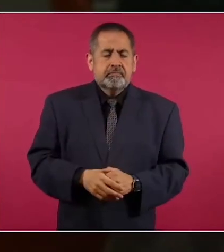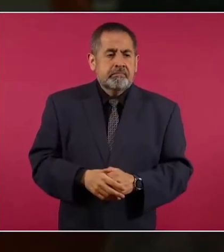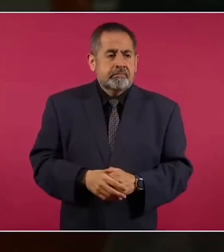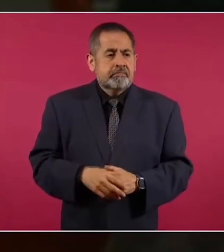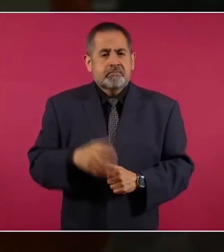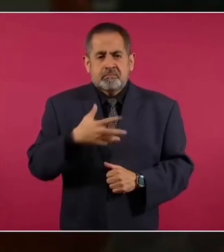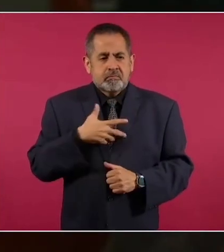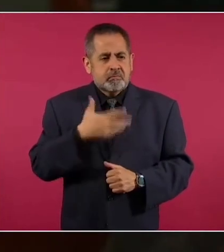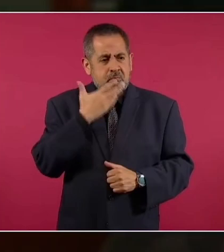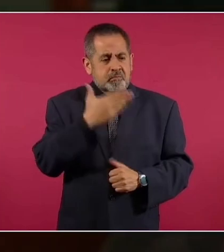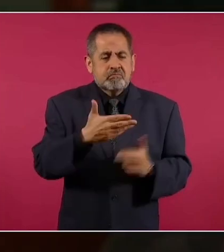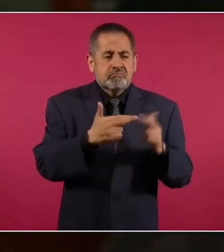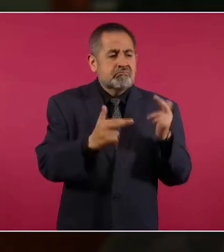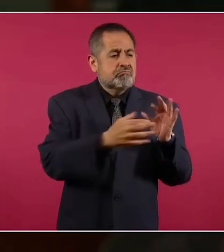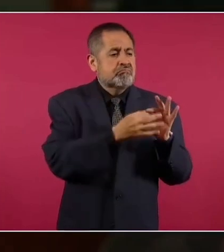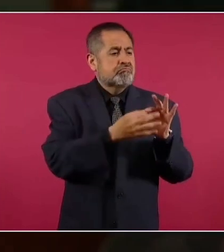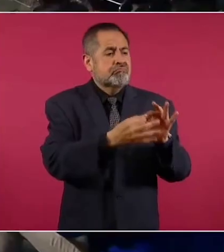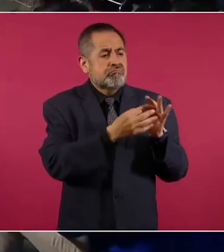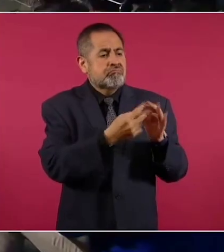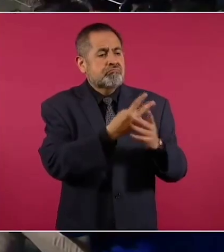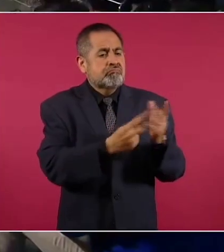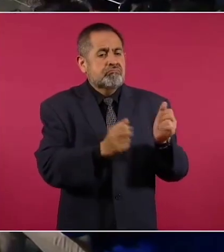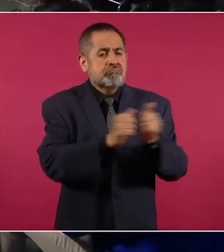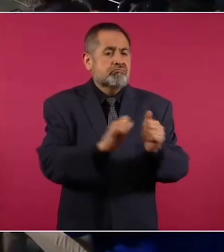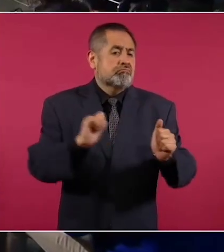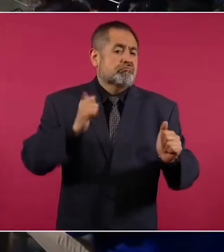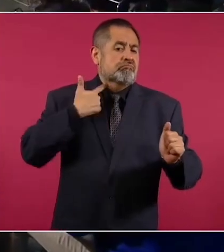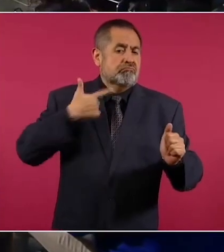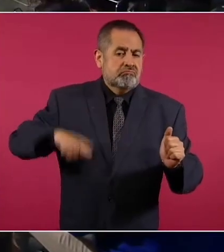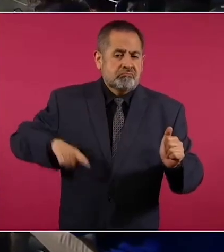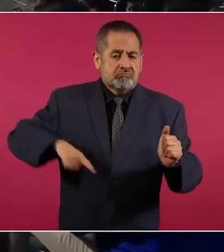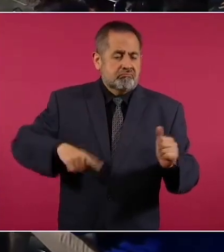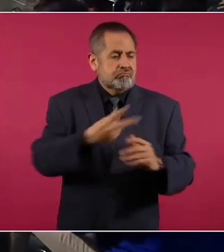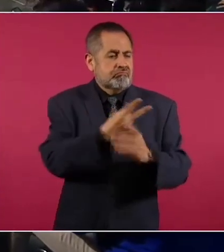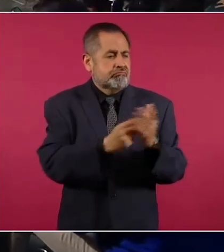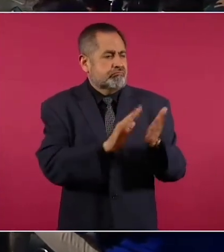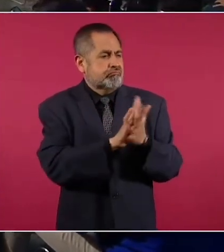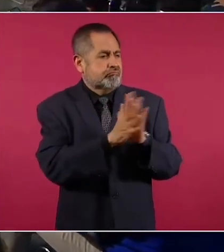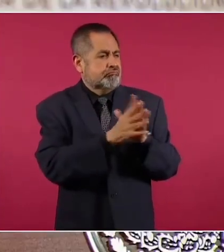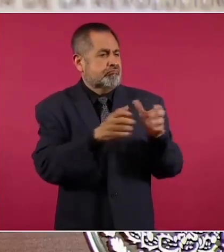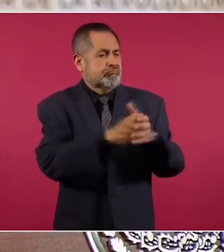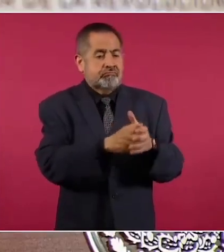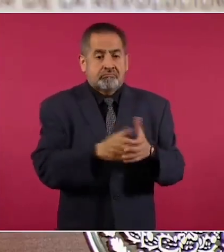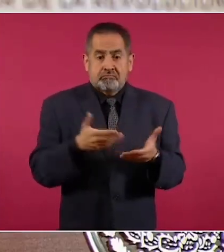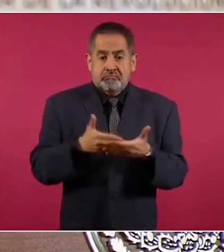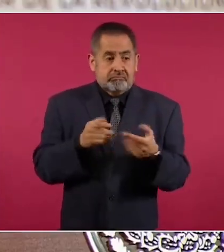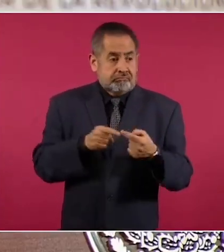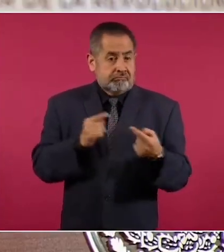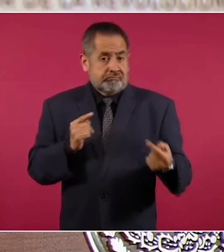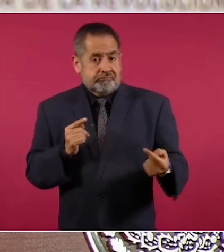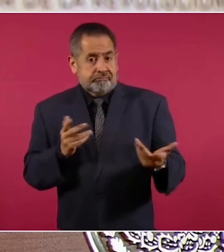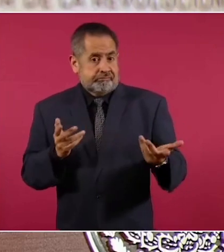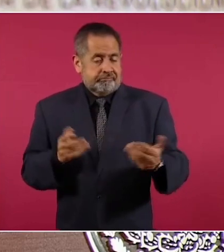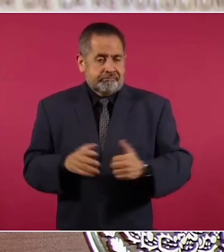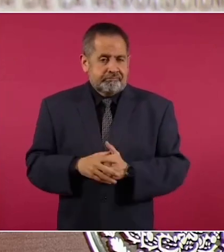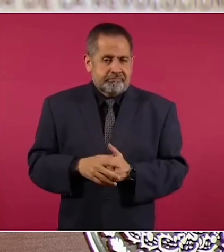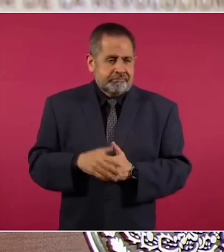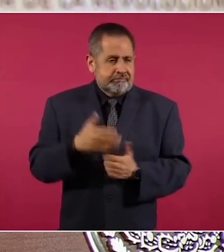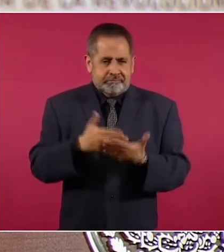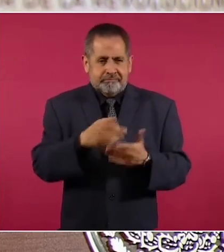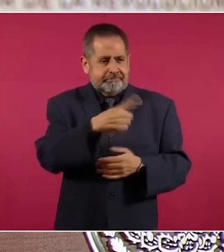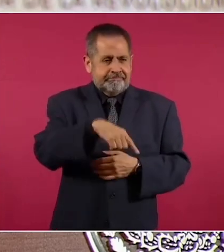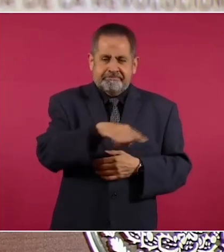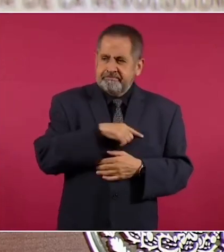tenían muy buena relación con los anteriores gobiernos, y ahora se han